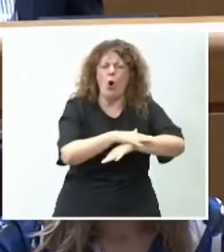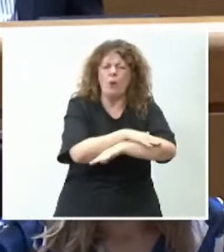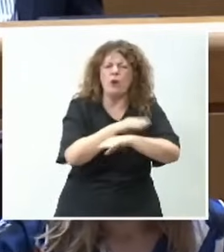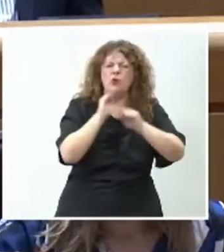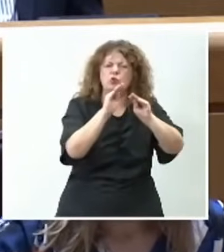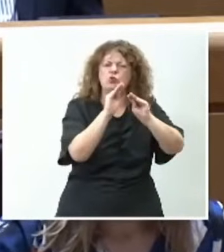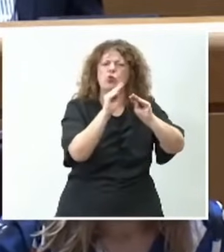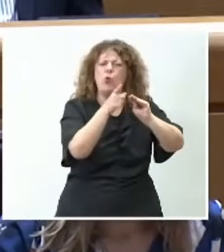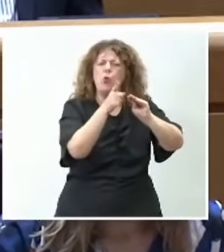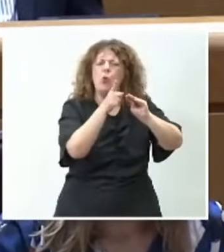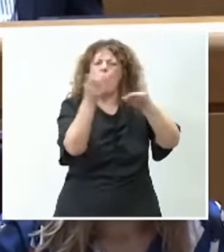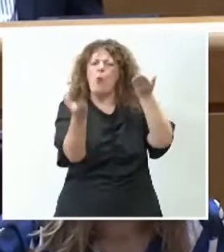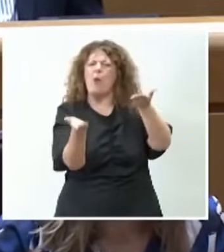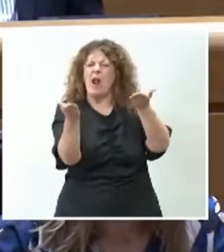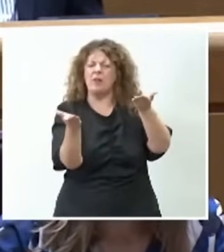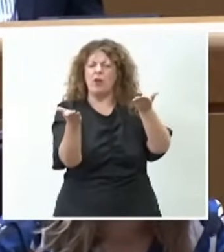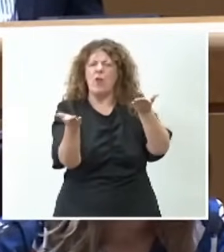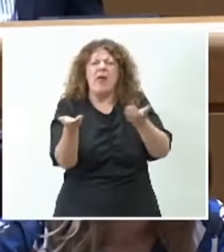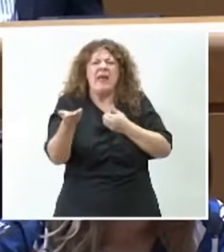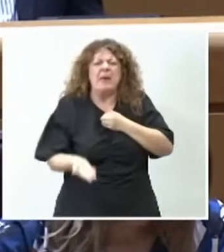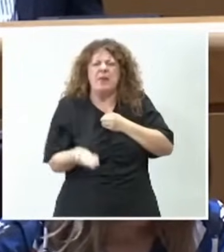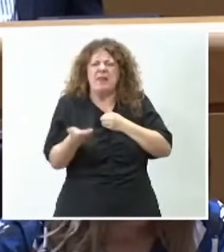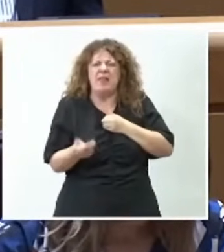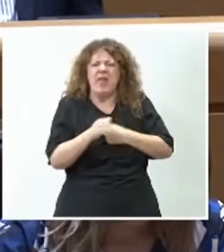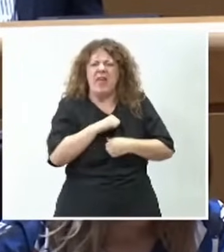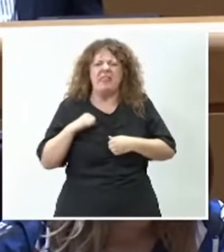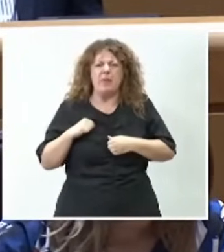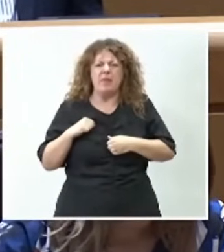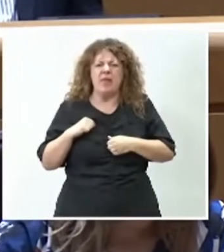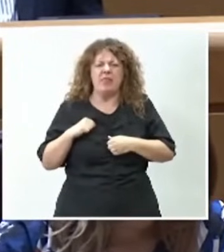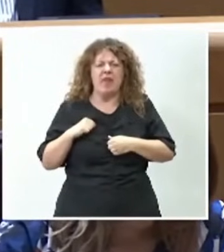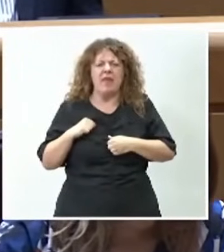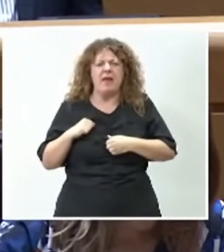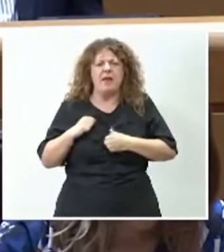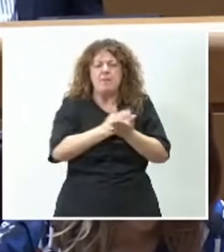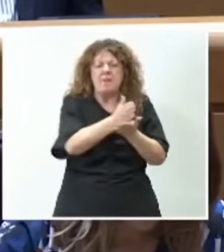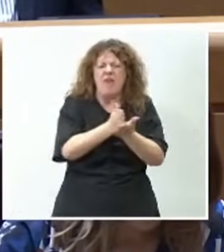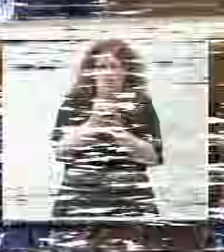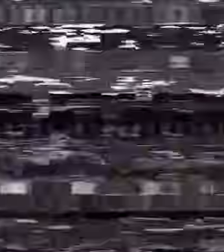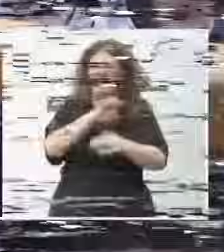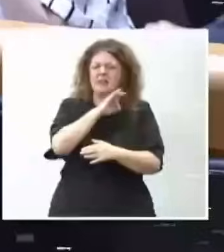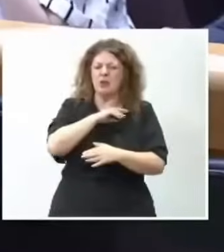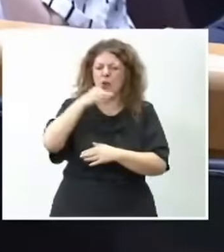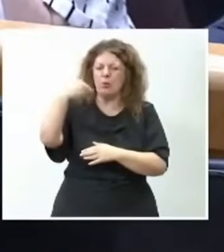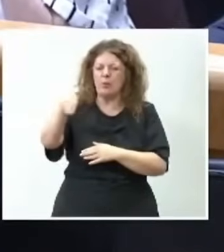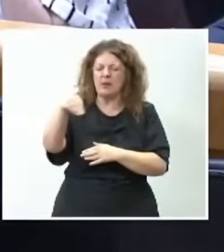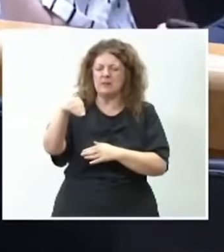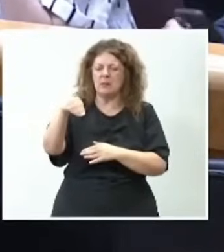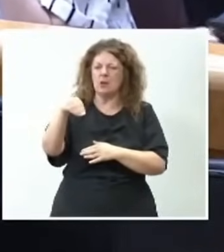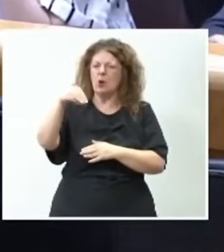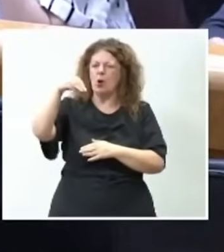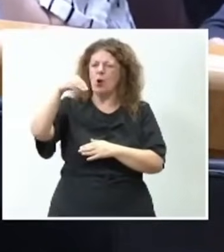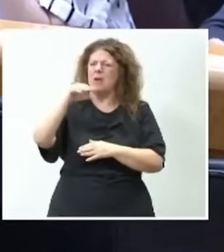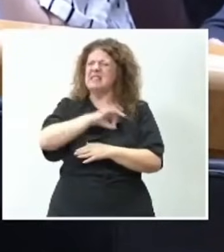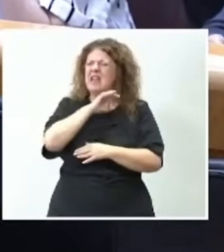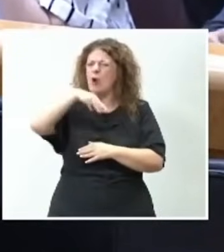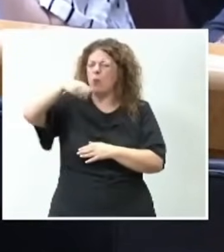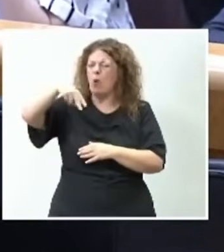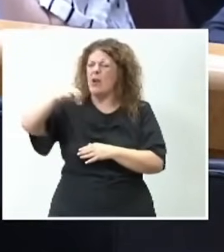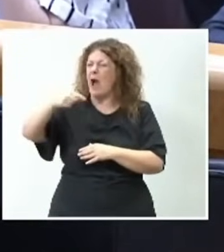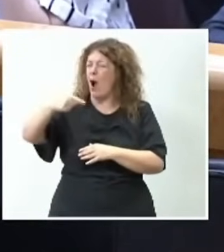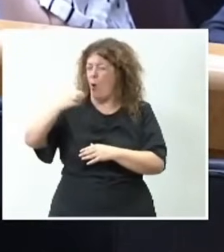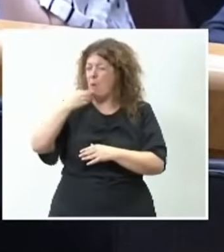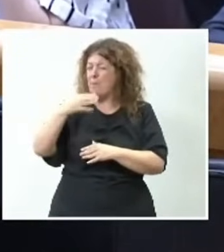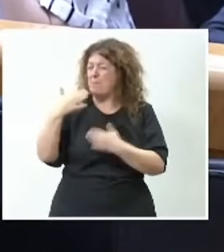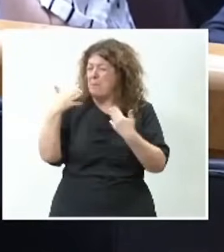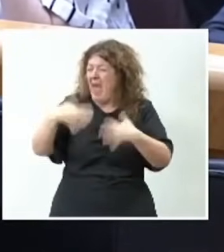su valoración de la imprescindible independencia de los medios de comunicación. Muchas gracias. Mire, señor Molago, me alegra que me haga usted esta pregunta